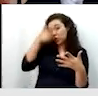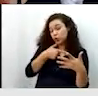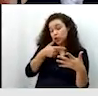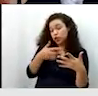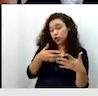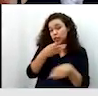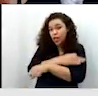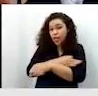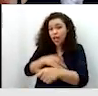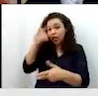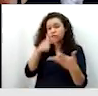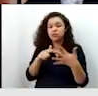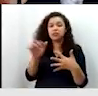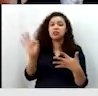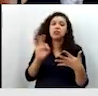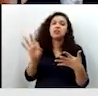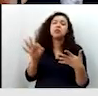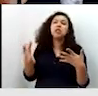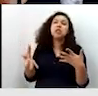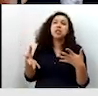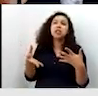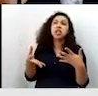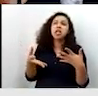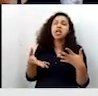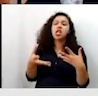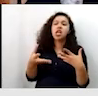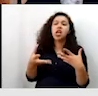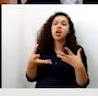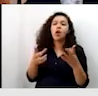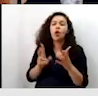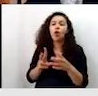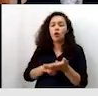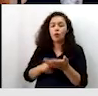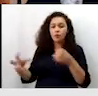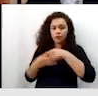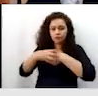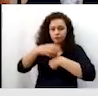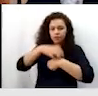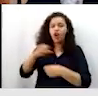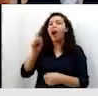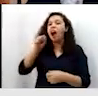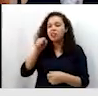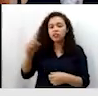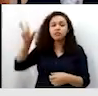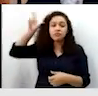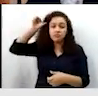mejor pues un brócoli, una zanahoria, en este caso.